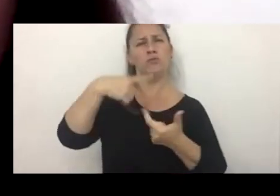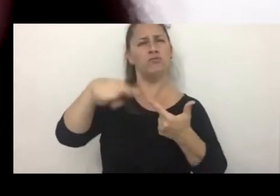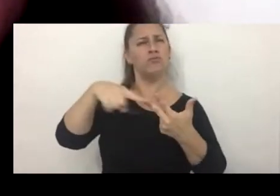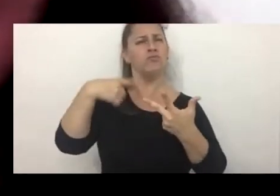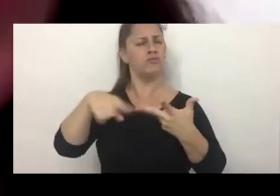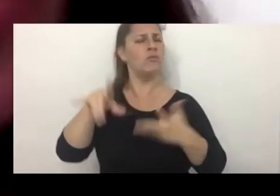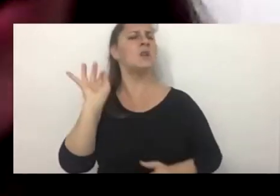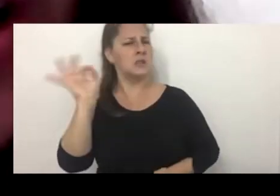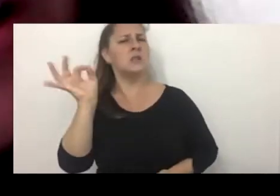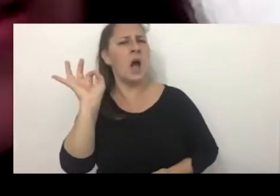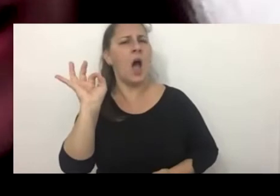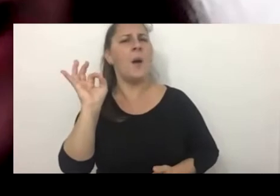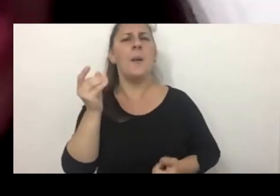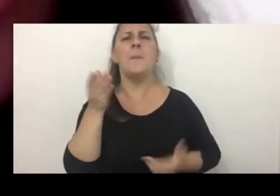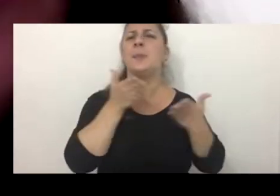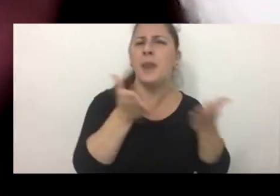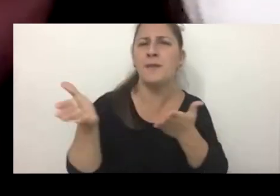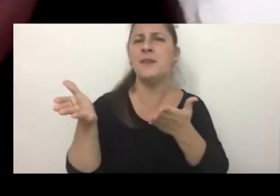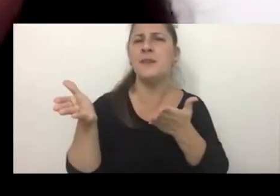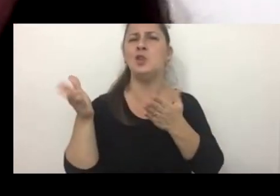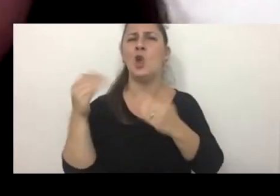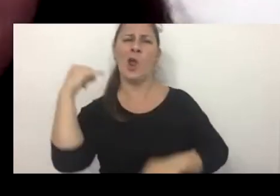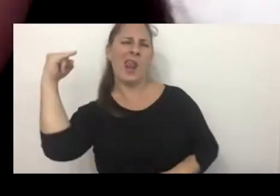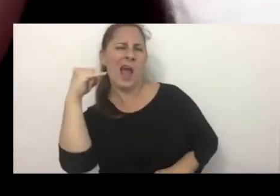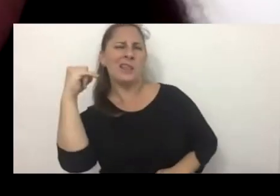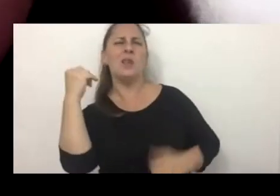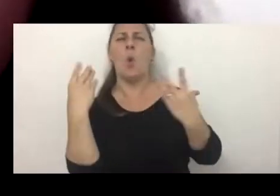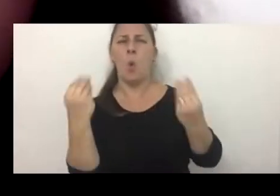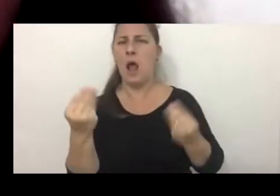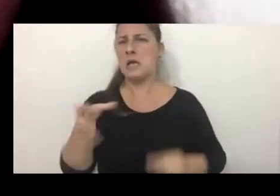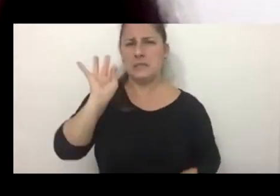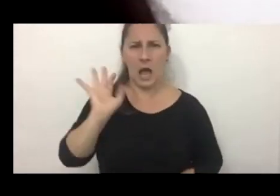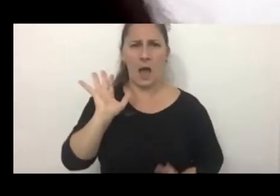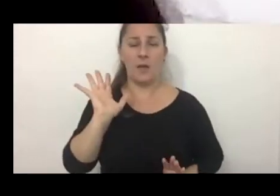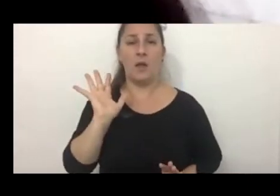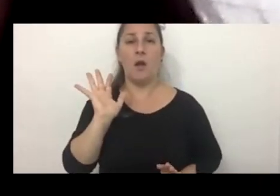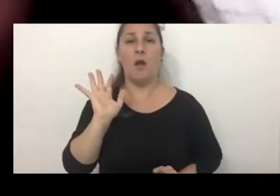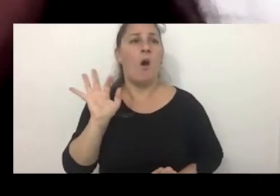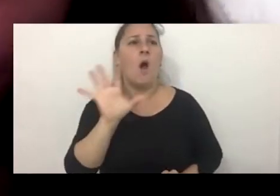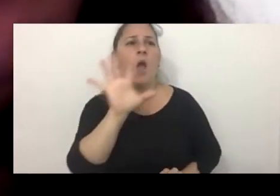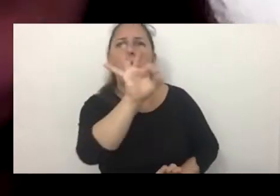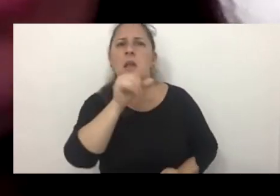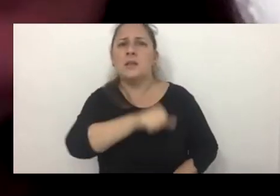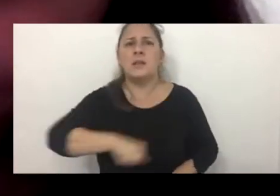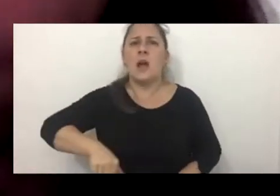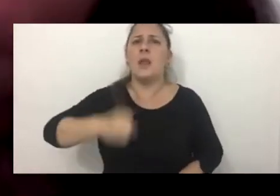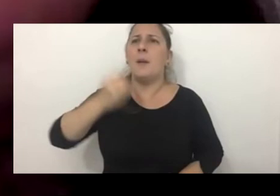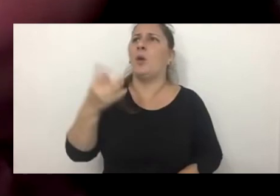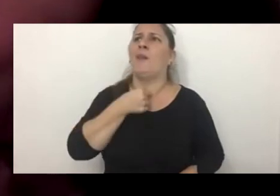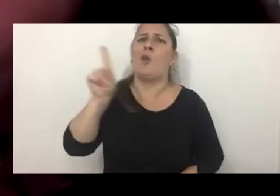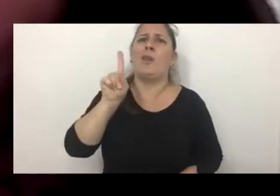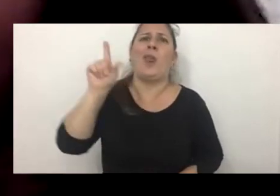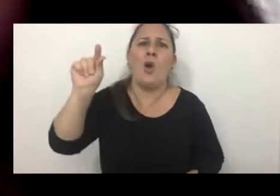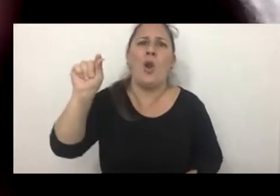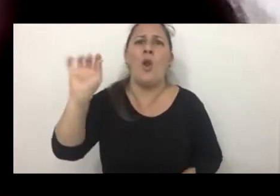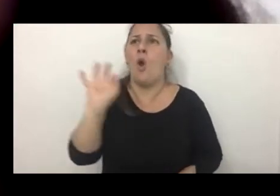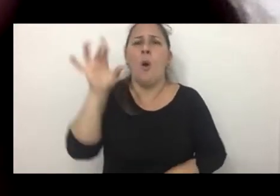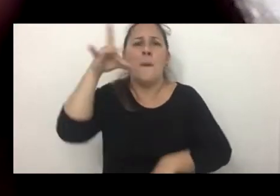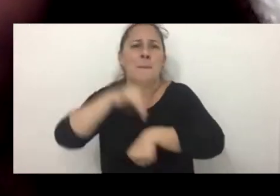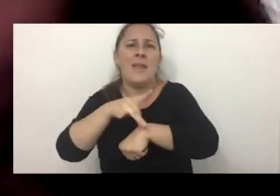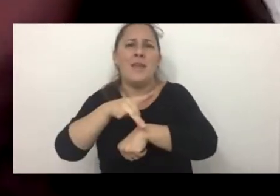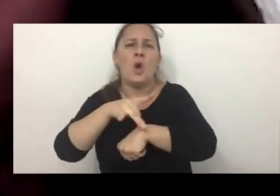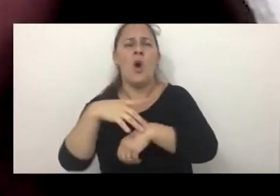casa o una cesárea totalmente programada porque no quiero tener un parto, ¿no? Porque un poco, y lo va a